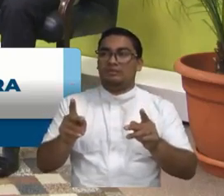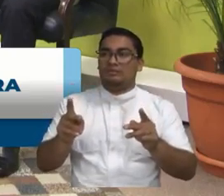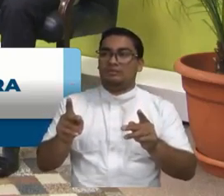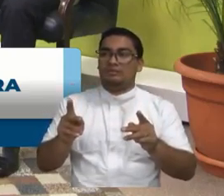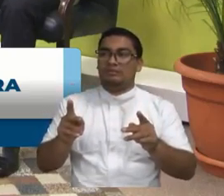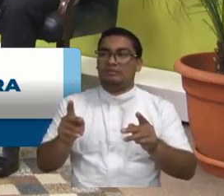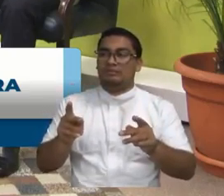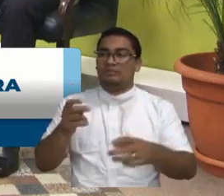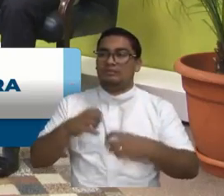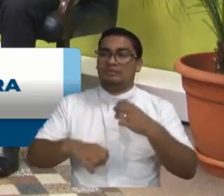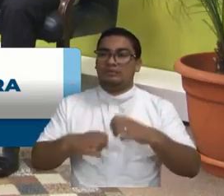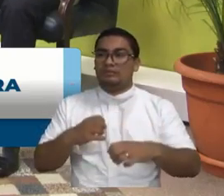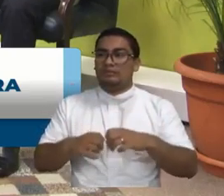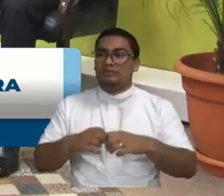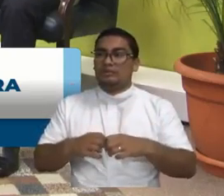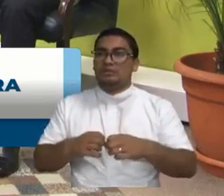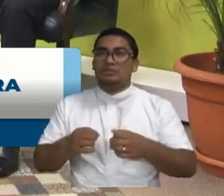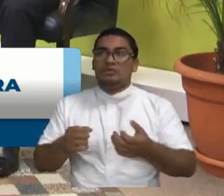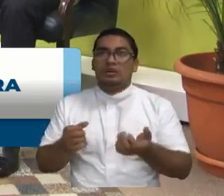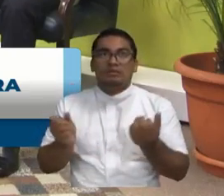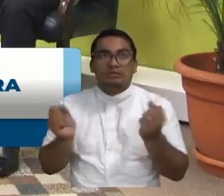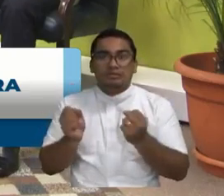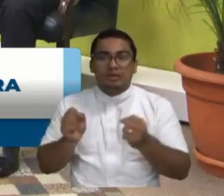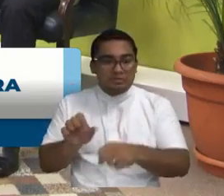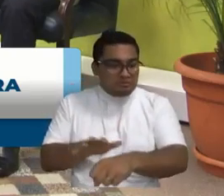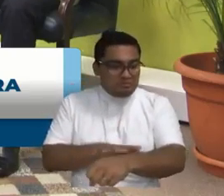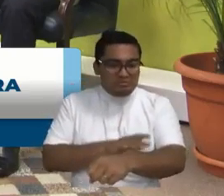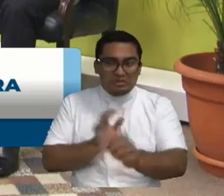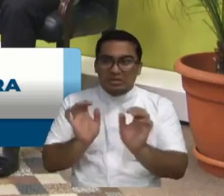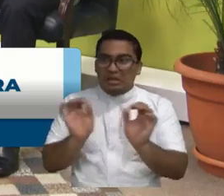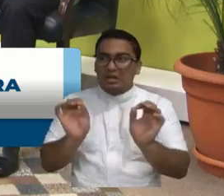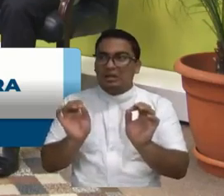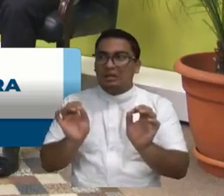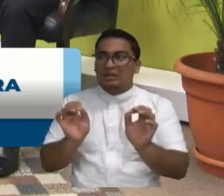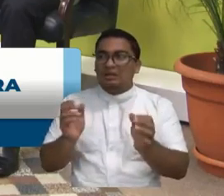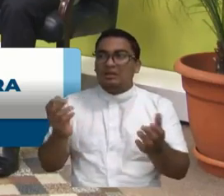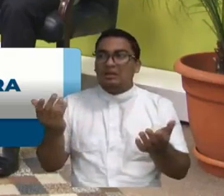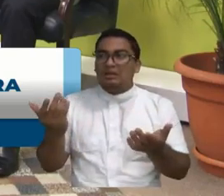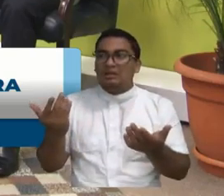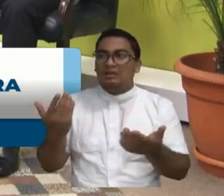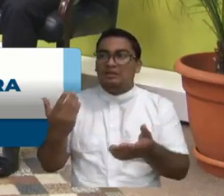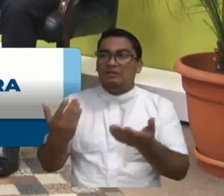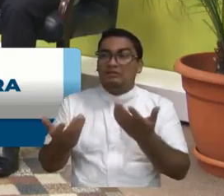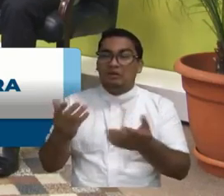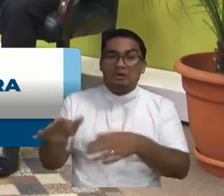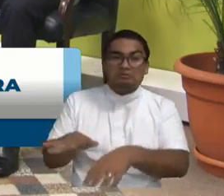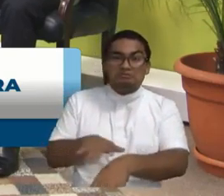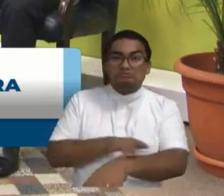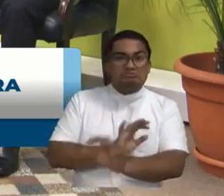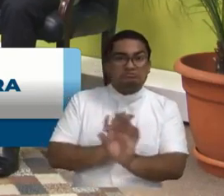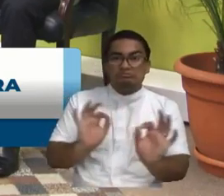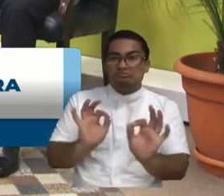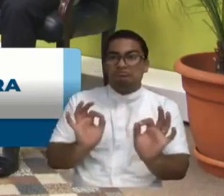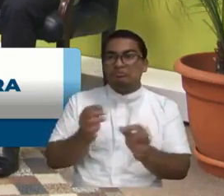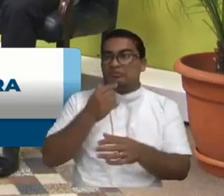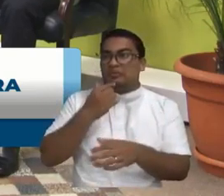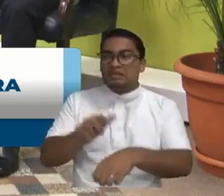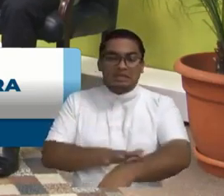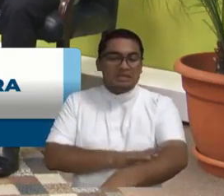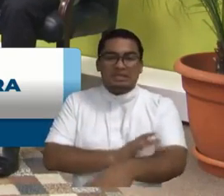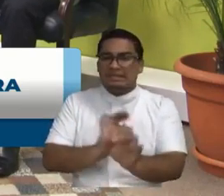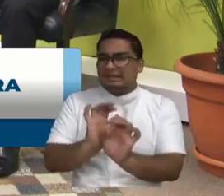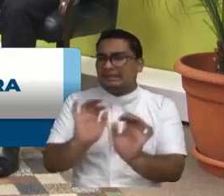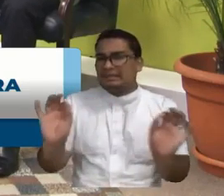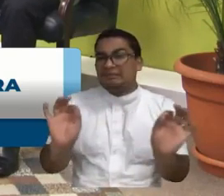temperatura, no siente los tactos. Y eso lo predispone al paciente a hacerse heridas, cortes, quemaduras, y es donde van perdiendo. Si pierde la sensibilidad. Pierde